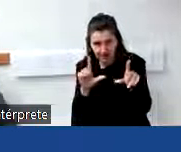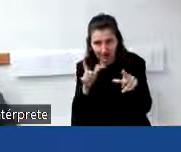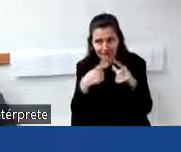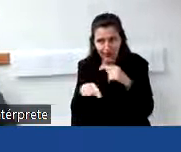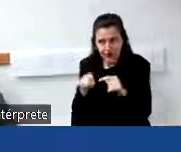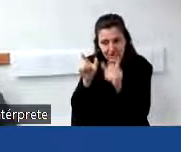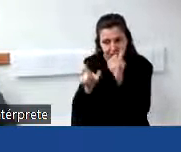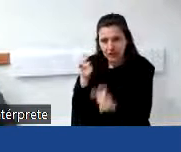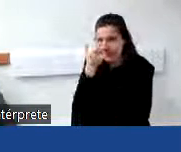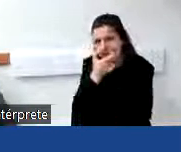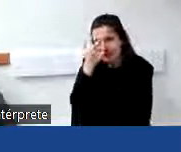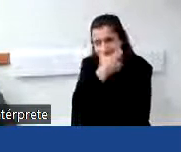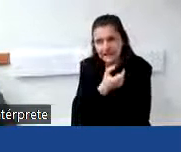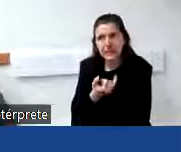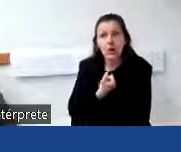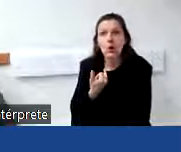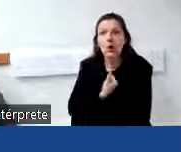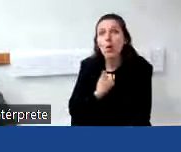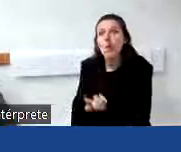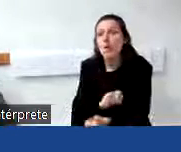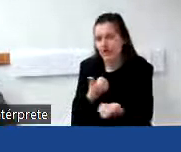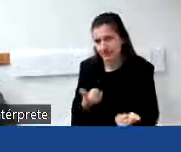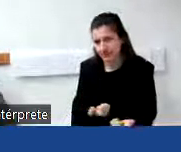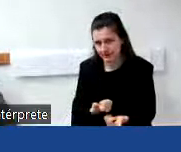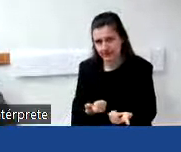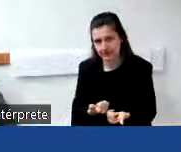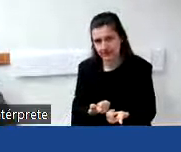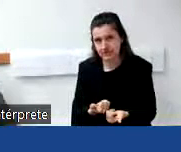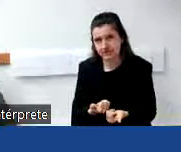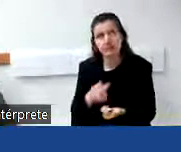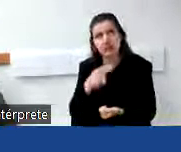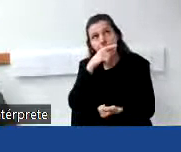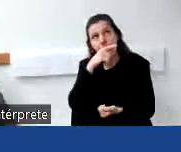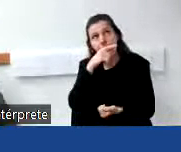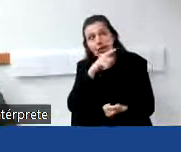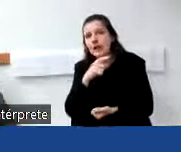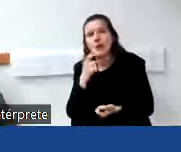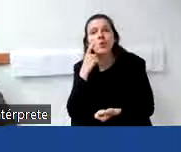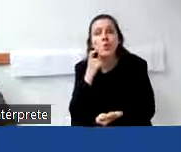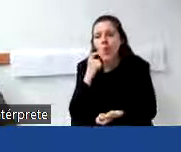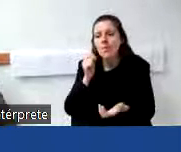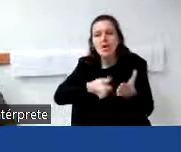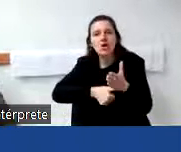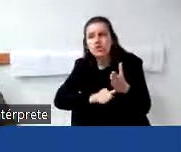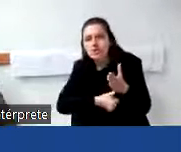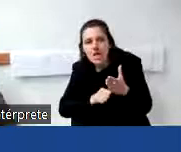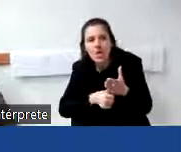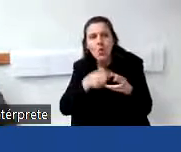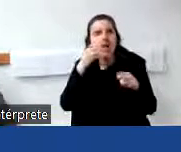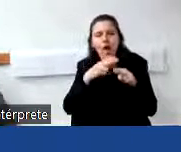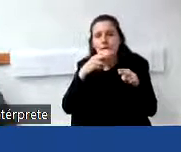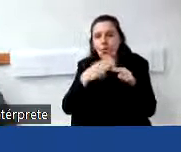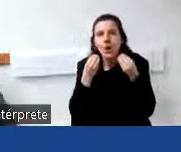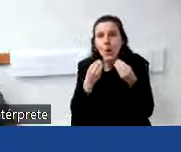discapacidad visual? Así no ven que apareció su número, que apareció su cédula de identidad en la pantalla para acceder al